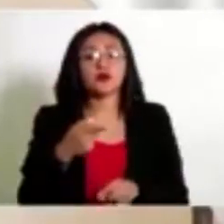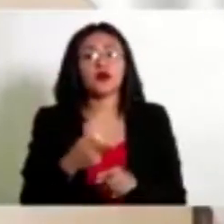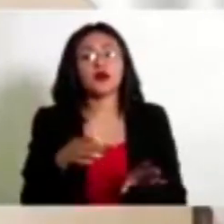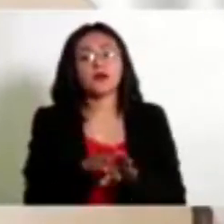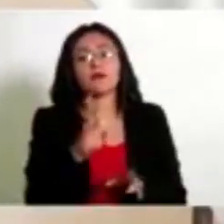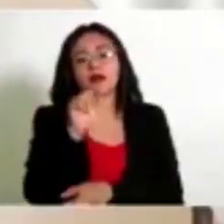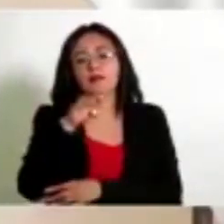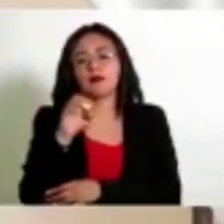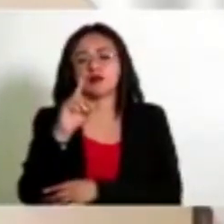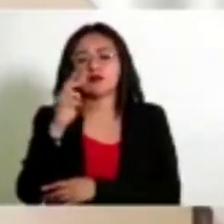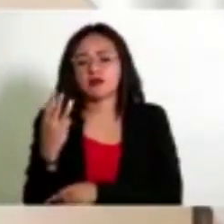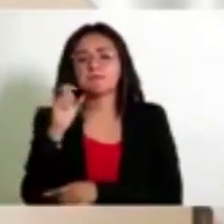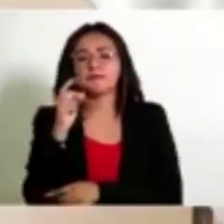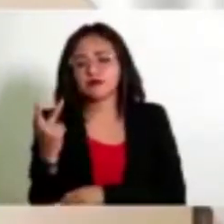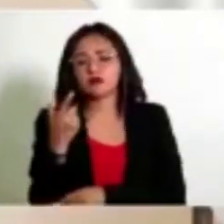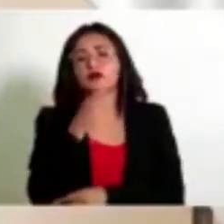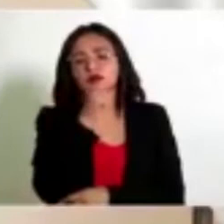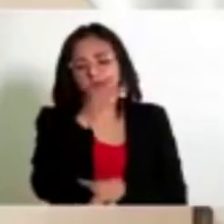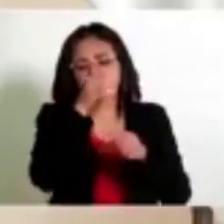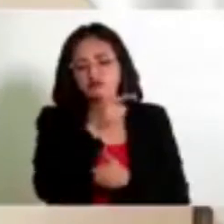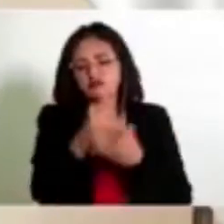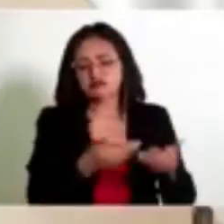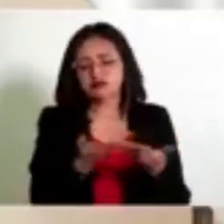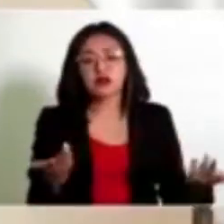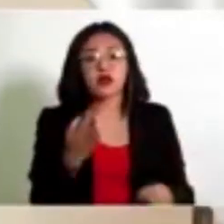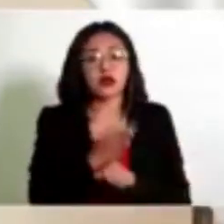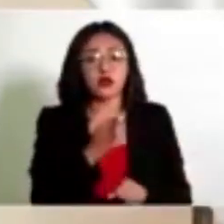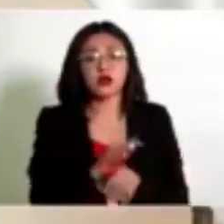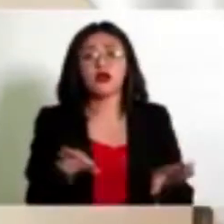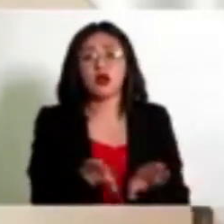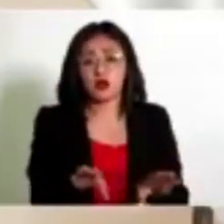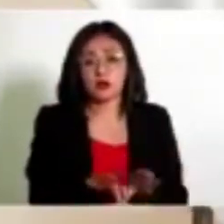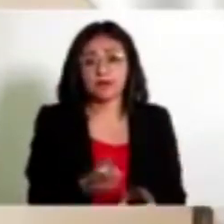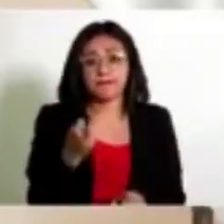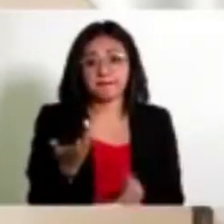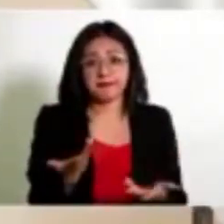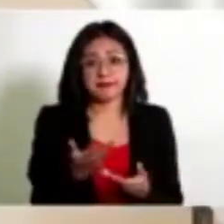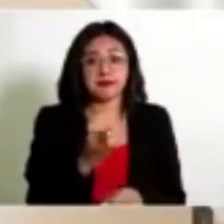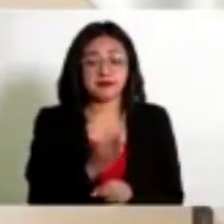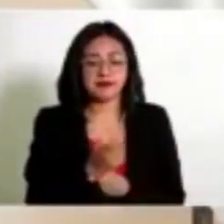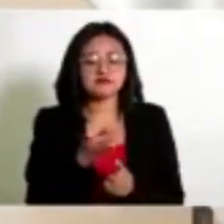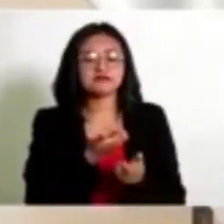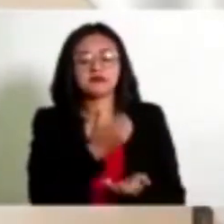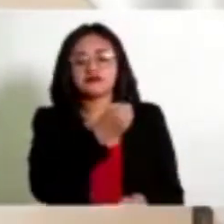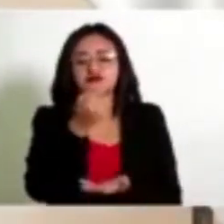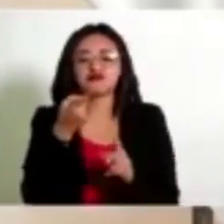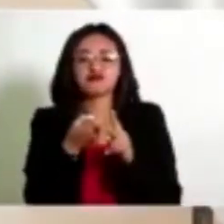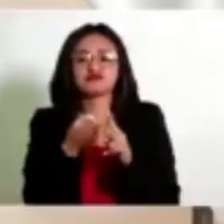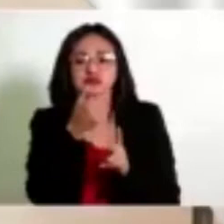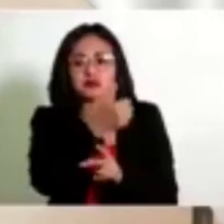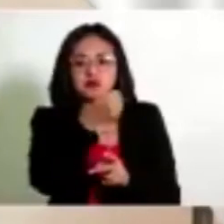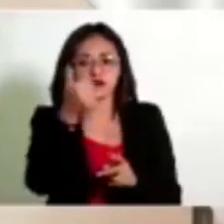ramo 28 y convenios entonces es así como se forman se forma el presupuesto de egresos de cada